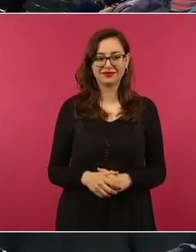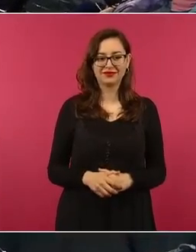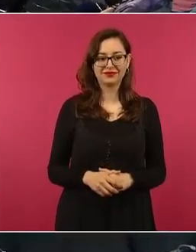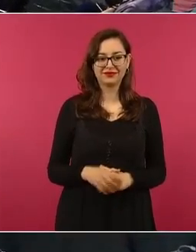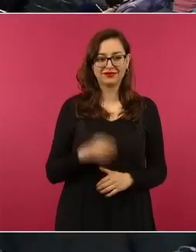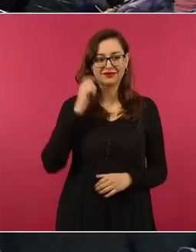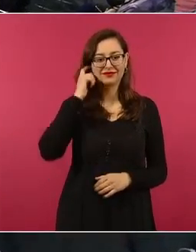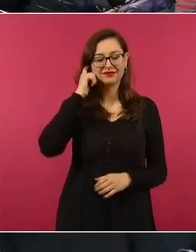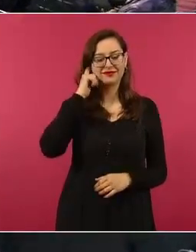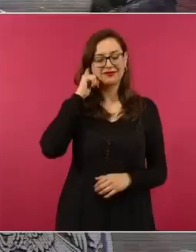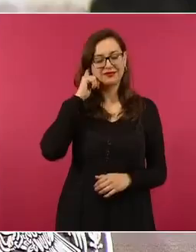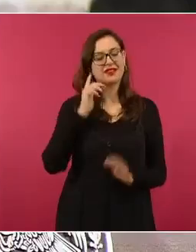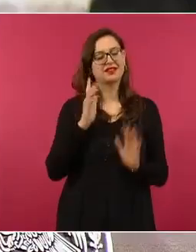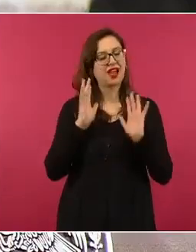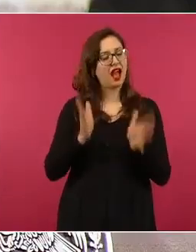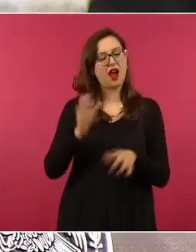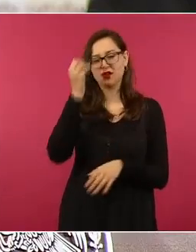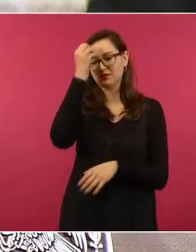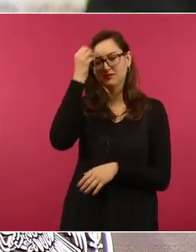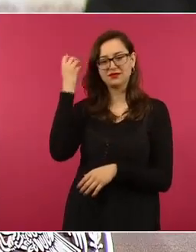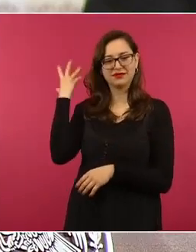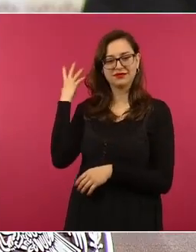Ya supérame.